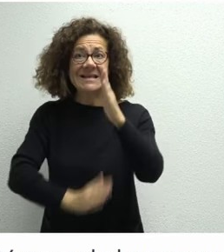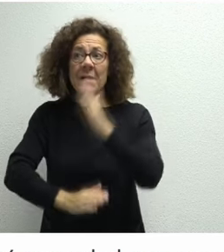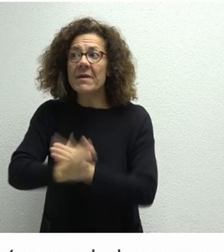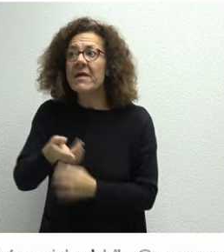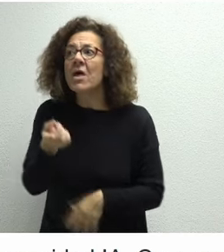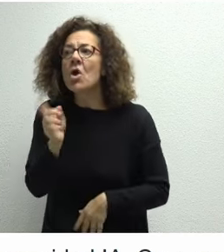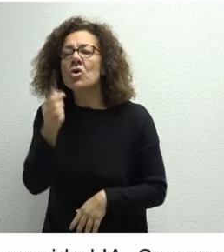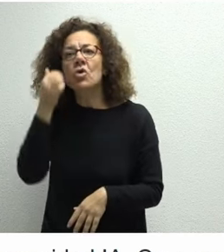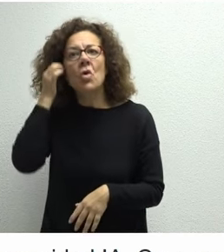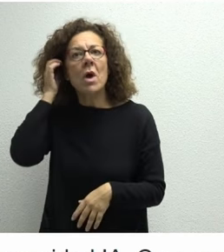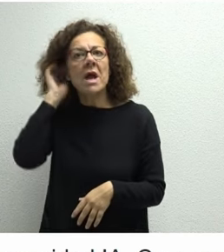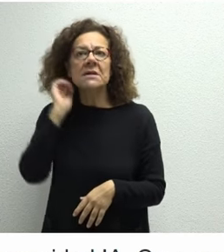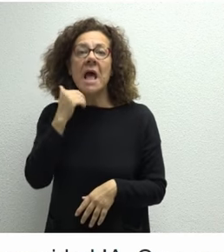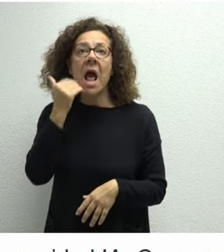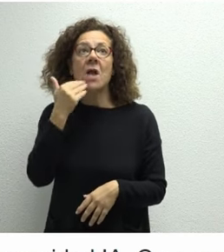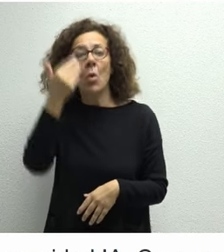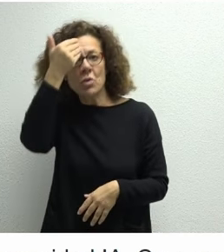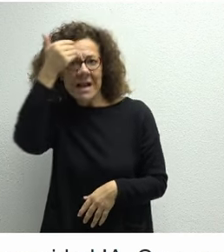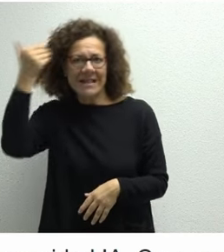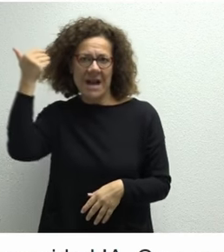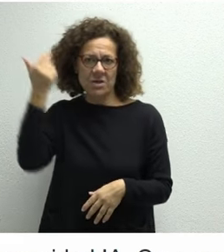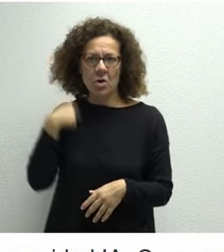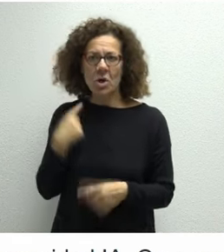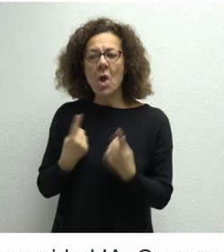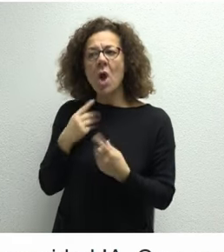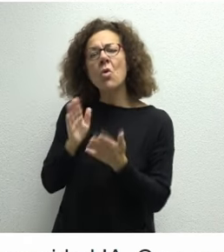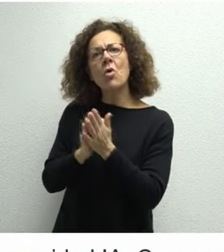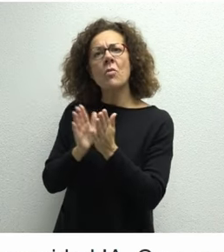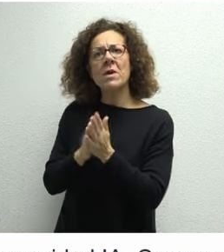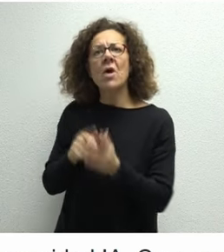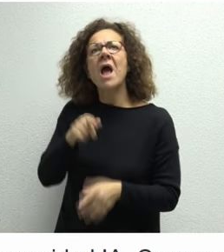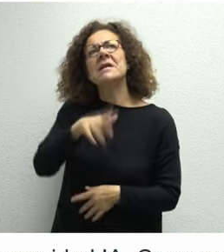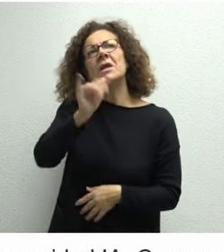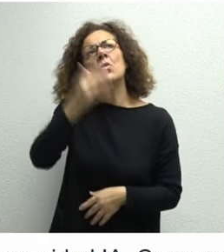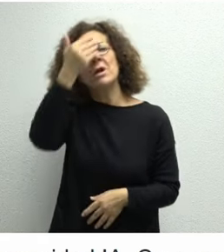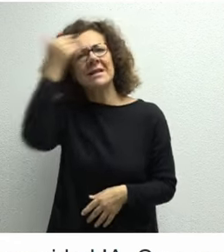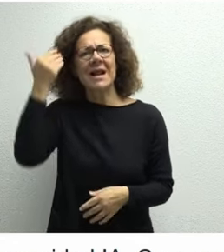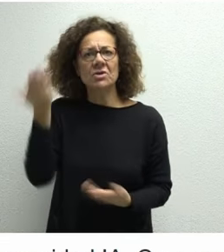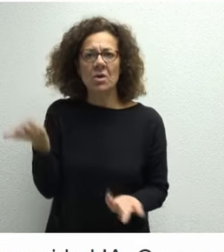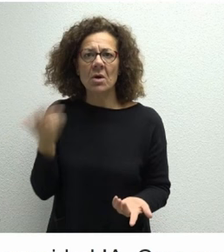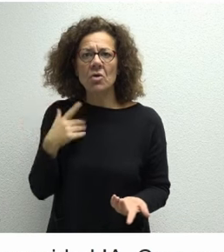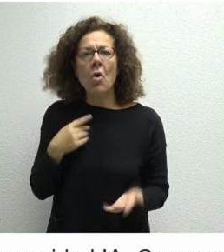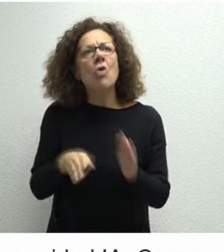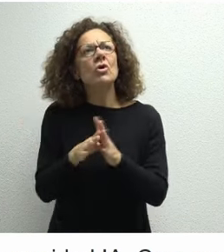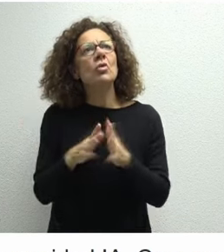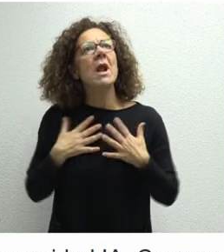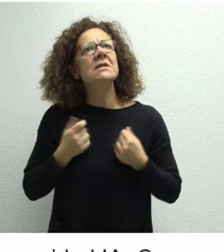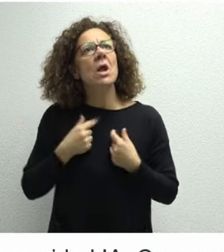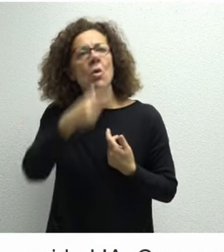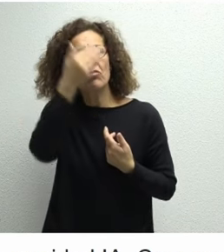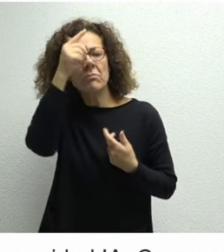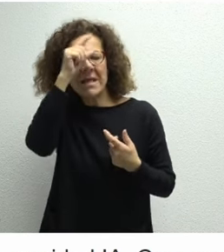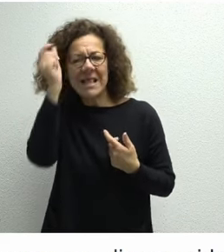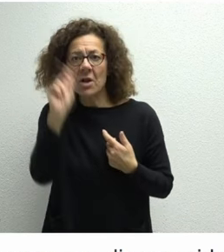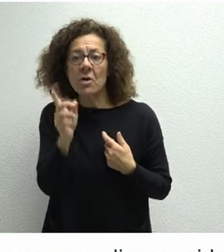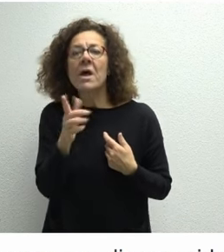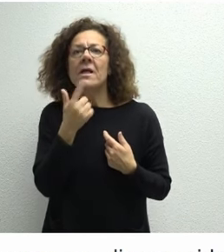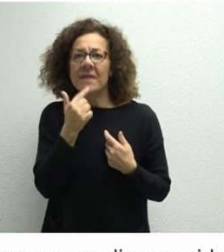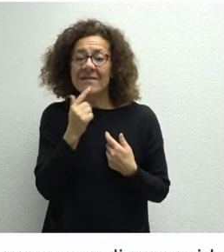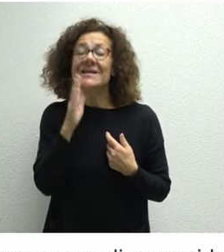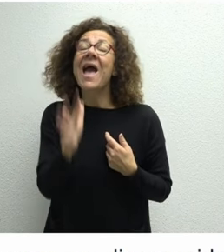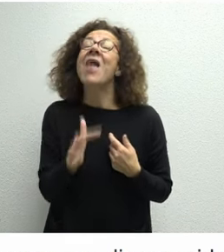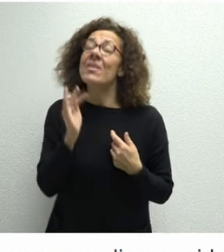mero retraso mental como yo escuchaba alunos compañeros No bueno es que tiene un retraso mental porque vamos a seguirlo en Salud Mental y yo decía pero es que aparte de la